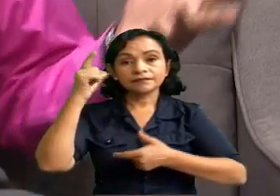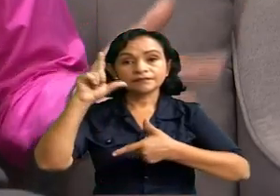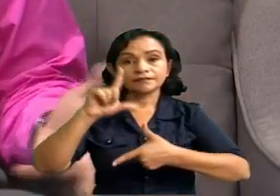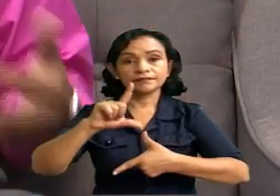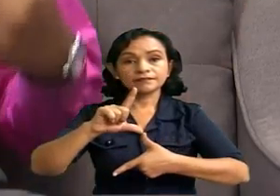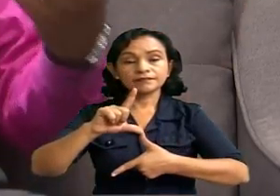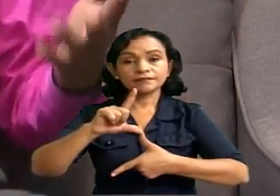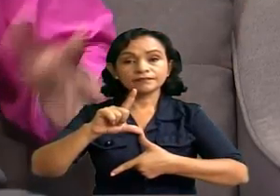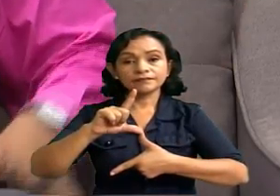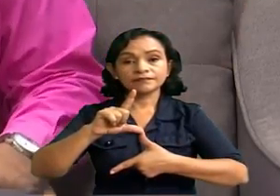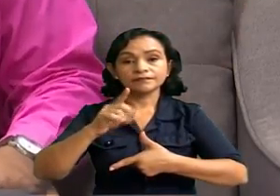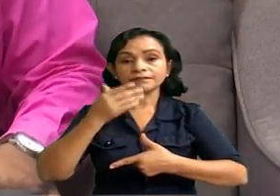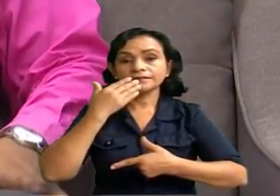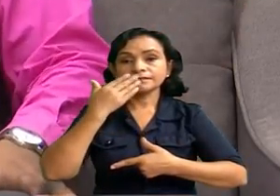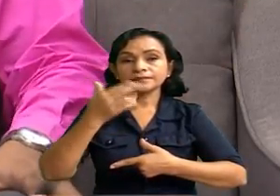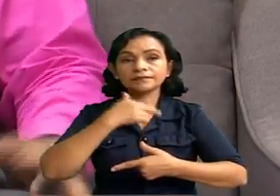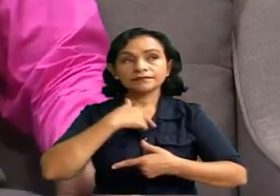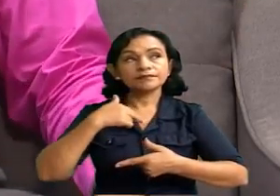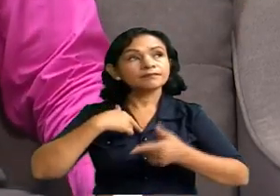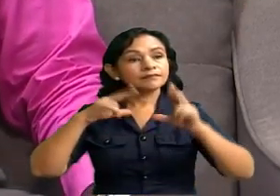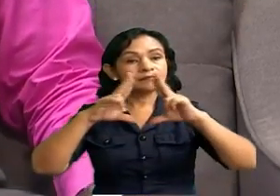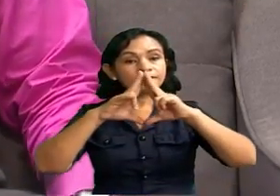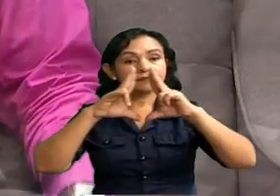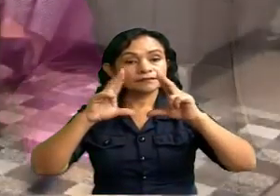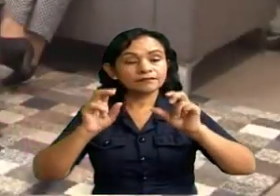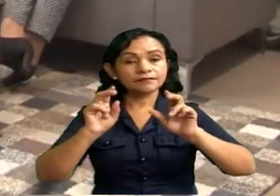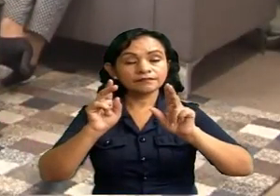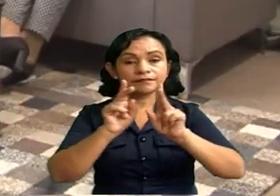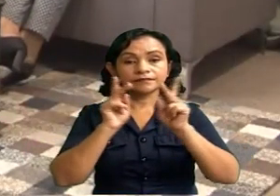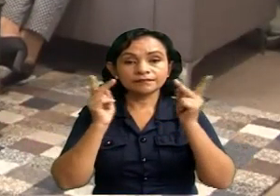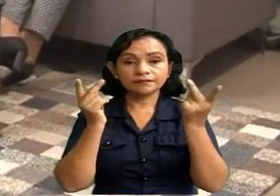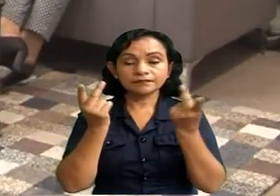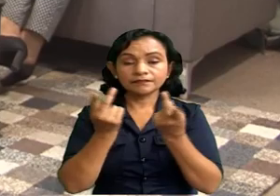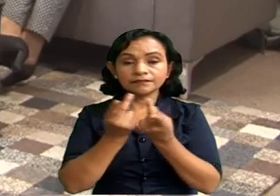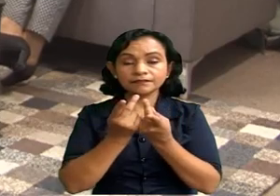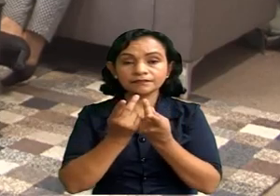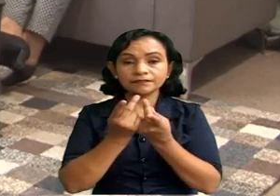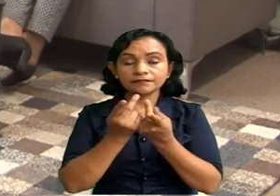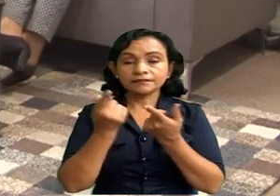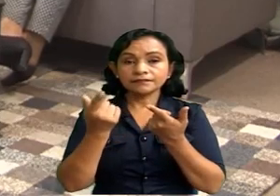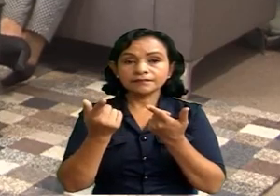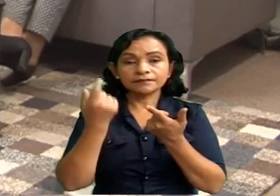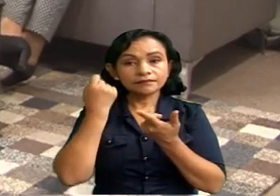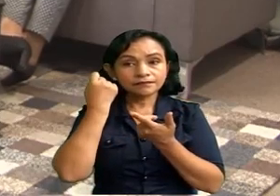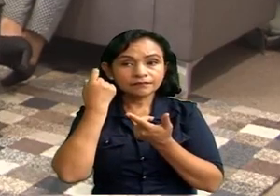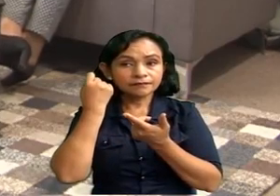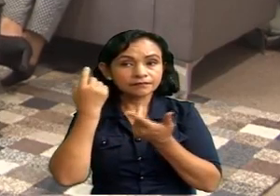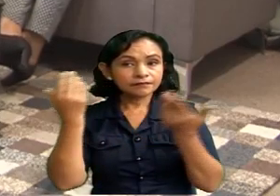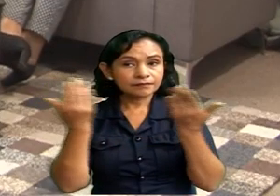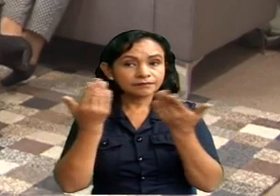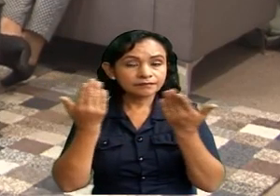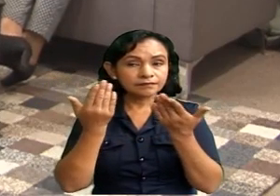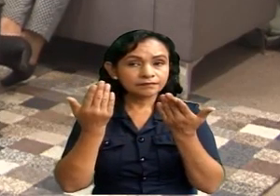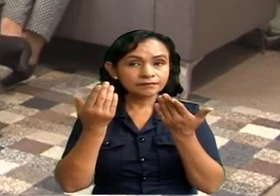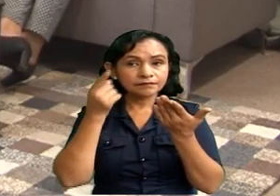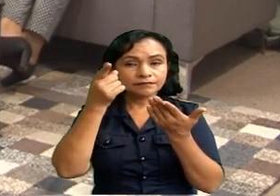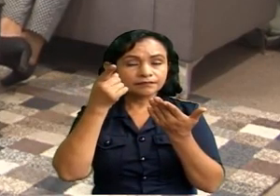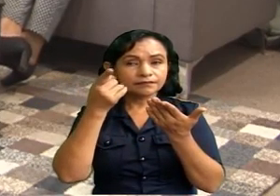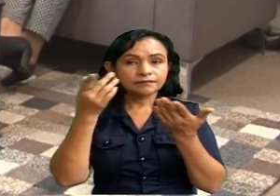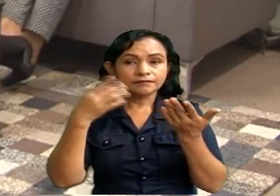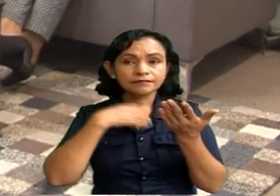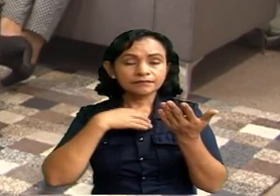vaya, pues especial vinculación también con Nicaragua y los pueblos del Alba. Diputada Maritza, compañera Maritza, entender un poquito ese